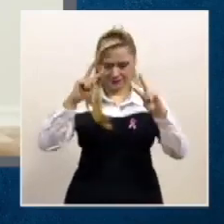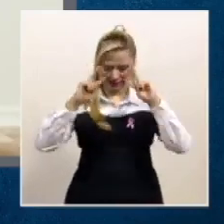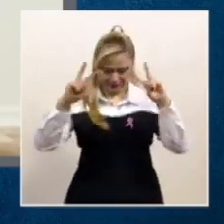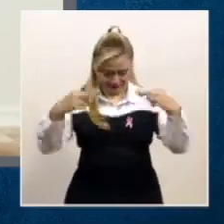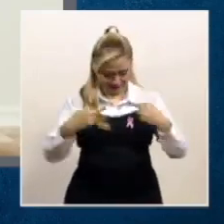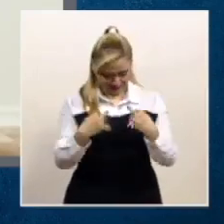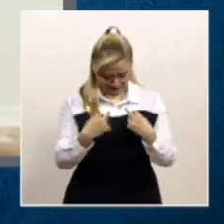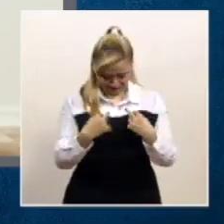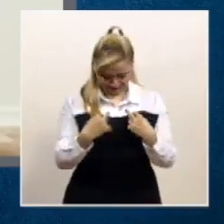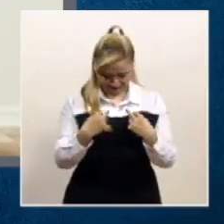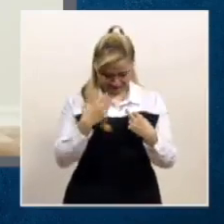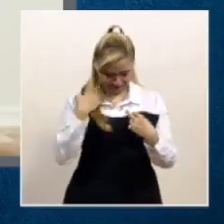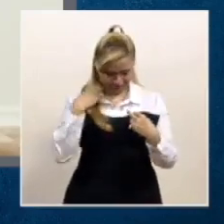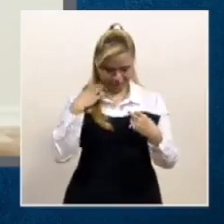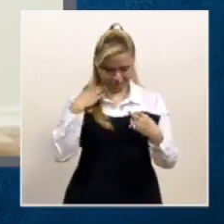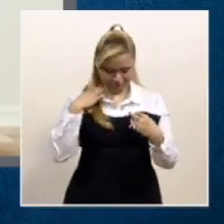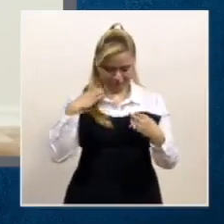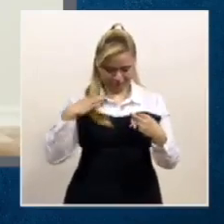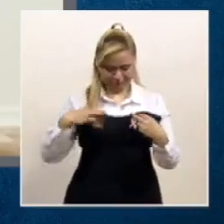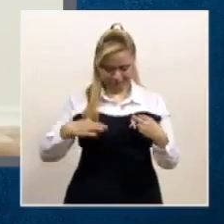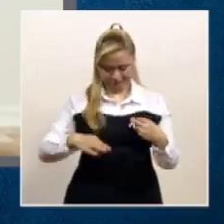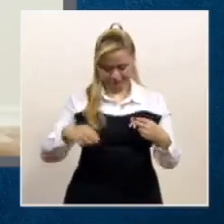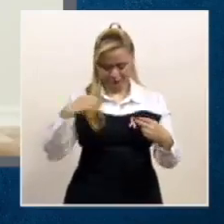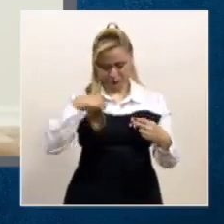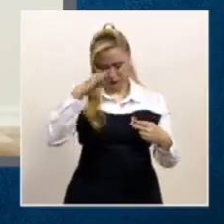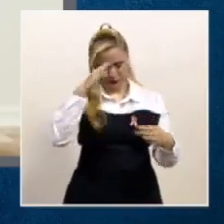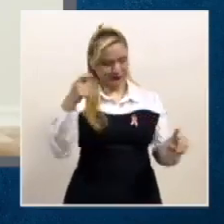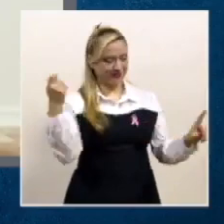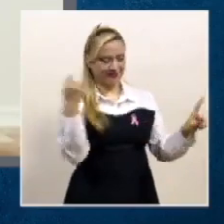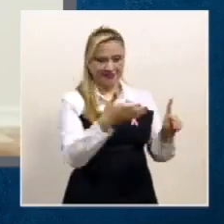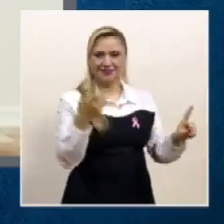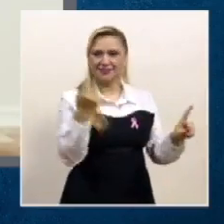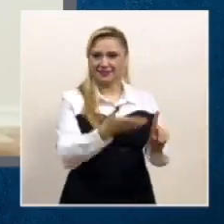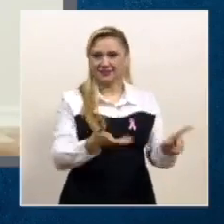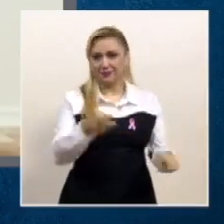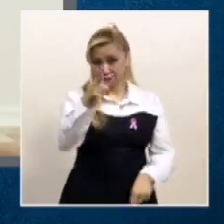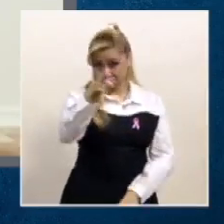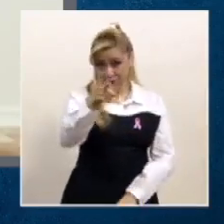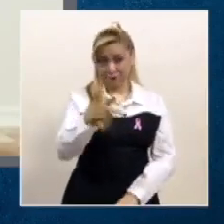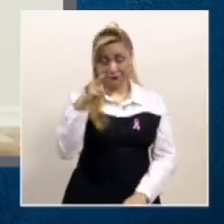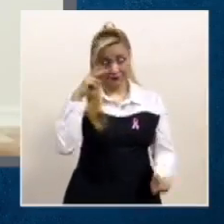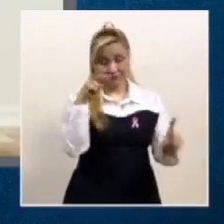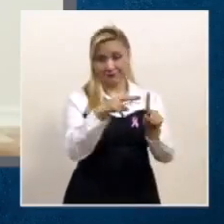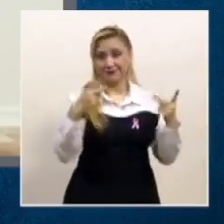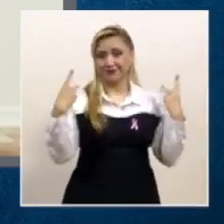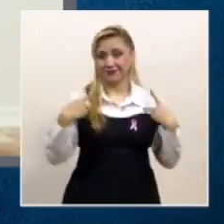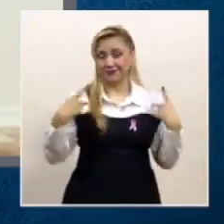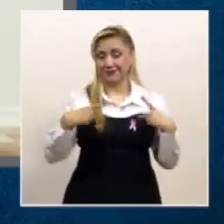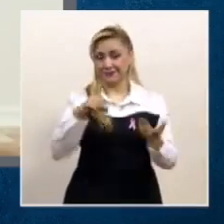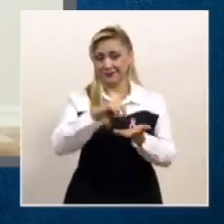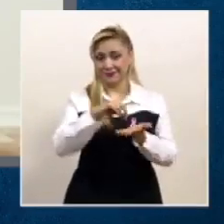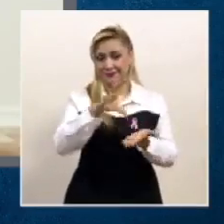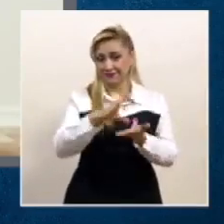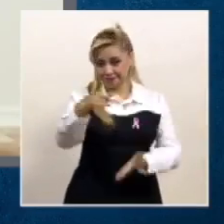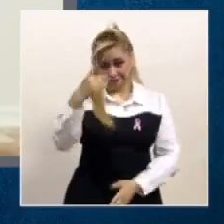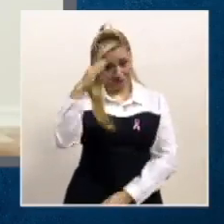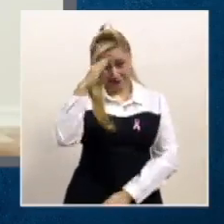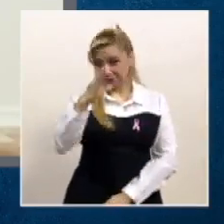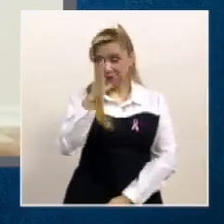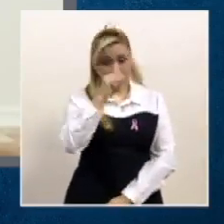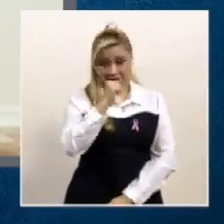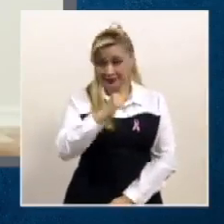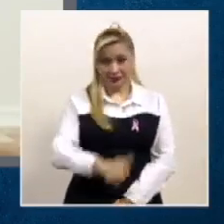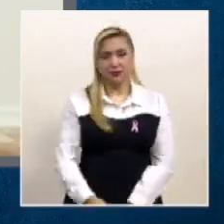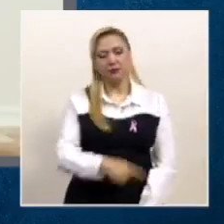interno respecto de sus propios prejuicios y estereotipos que tienen hacia las personas con discapacidad y cómo